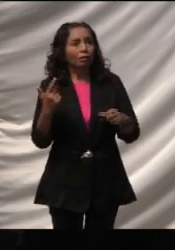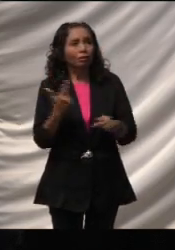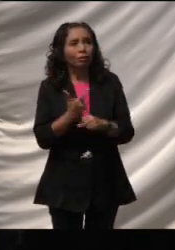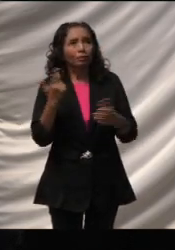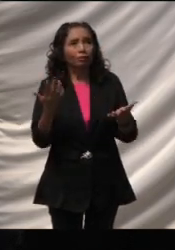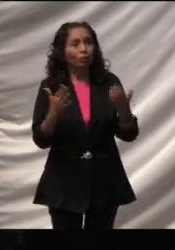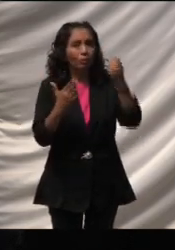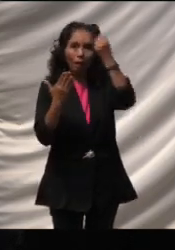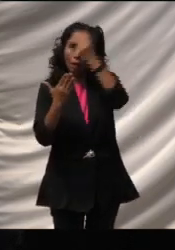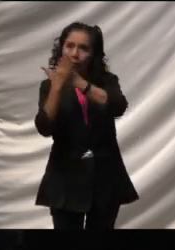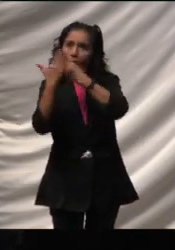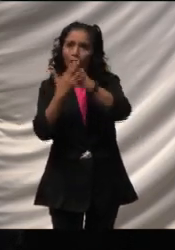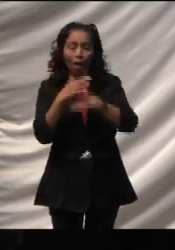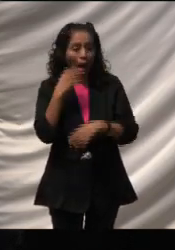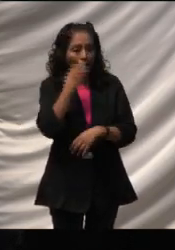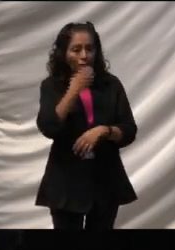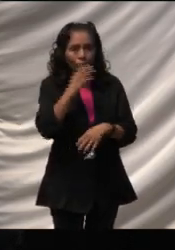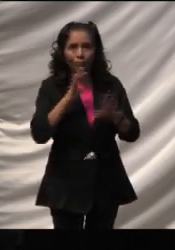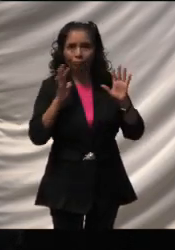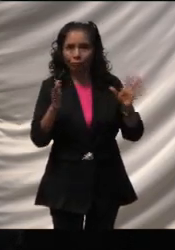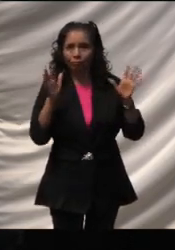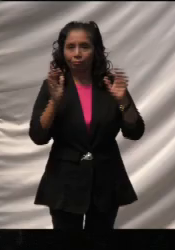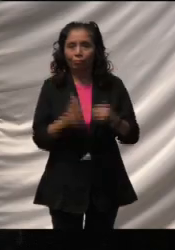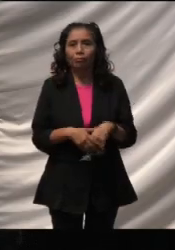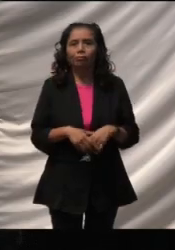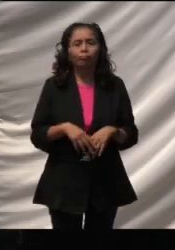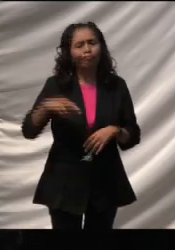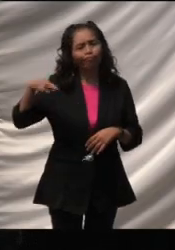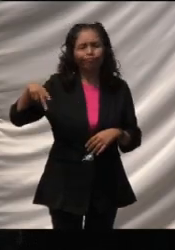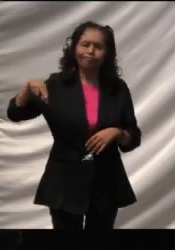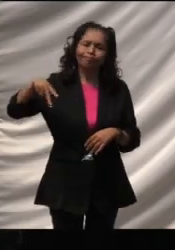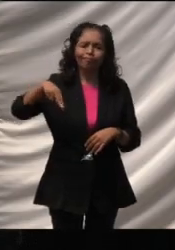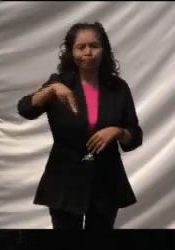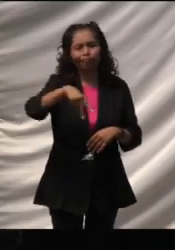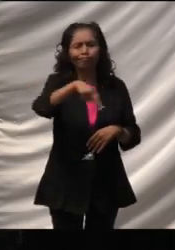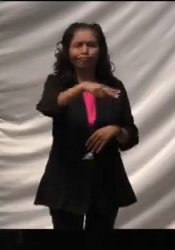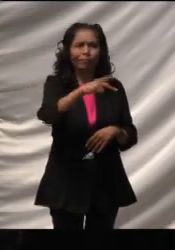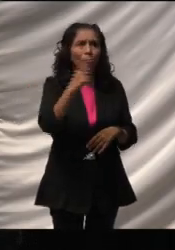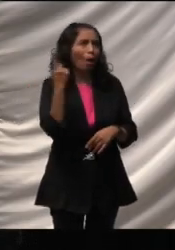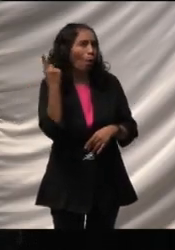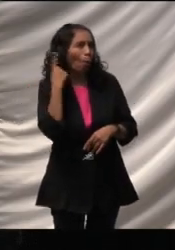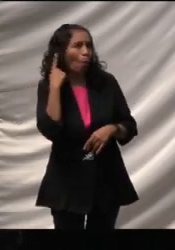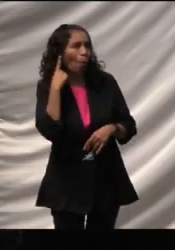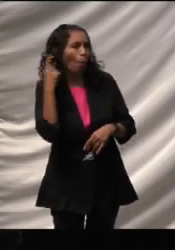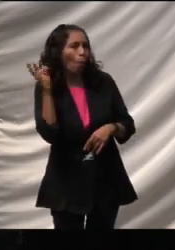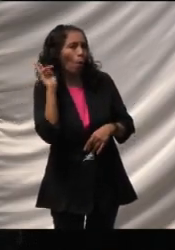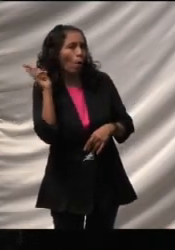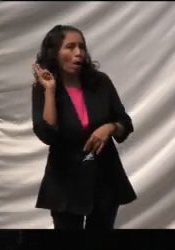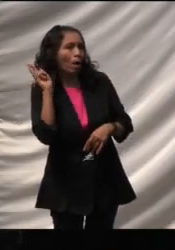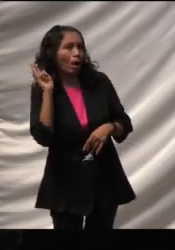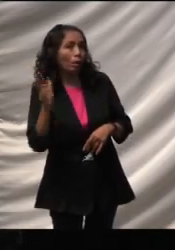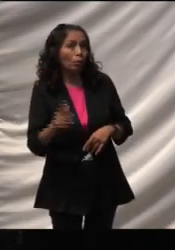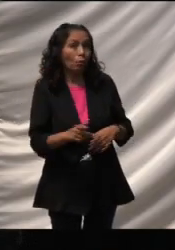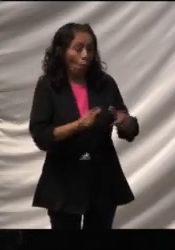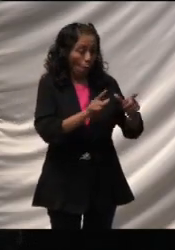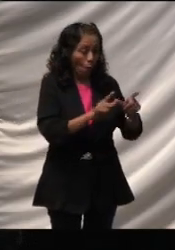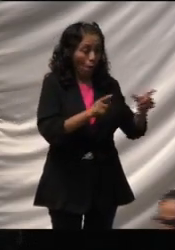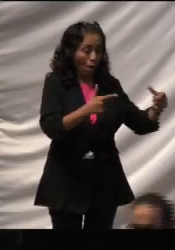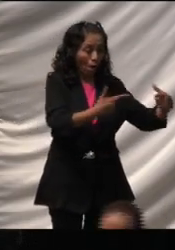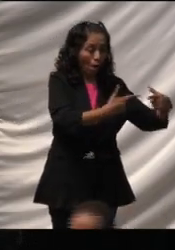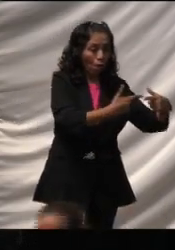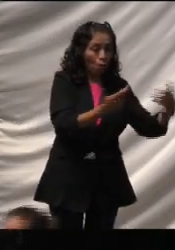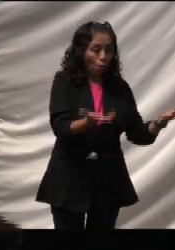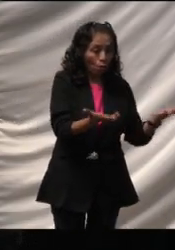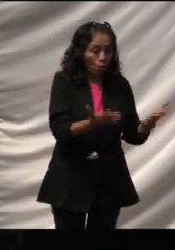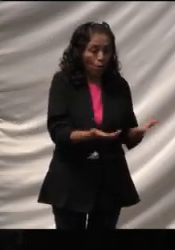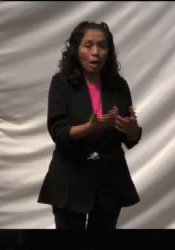era de mañana y tenía que irse a la escuela. Del camino a la escuela, Carla oyó que por la radio transmitían que la laguna de Bacalar había perdido